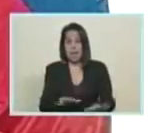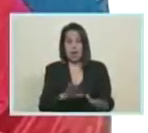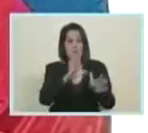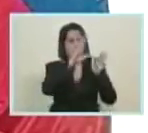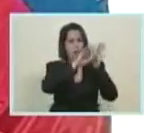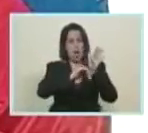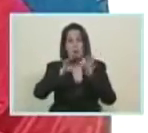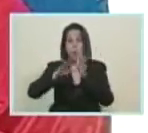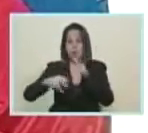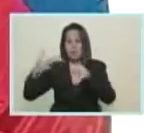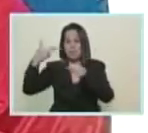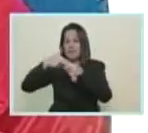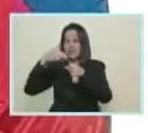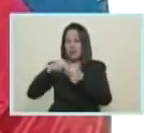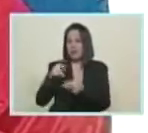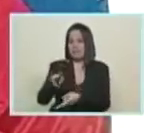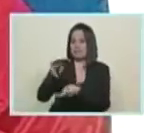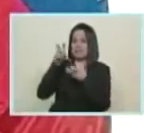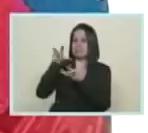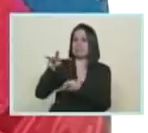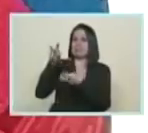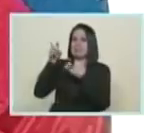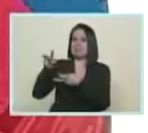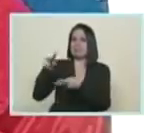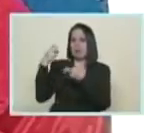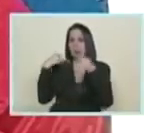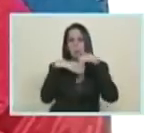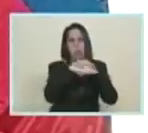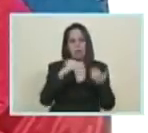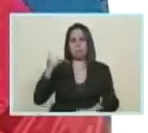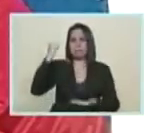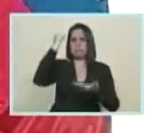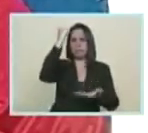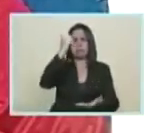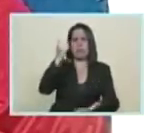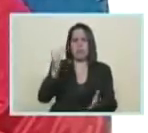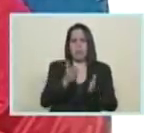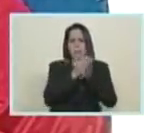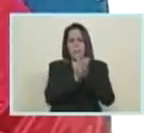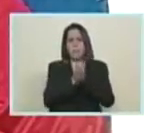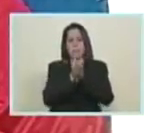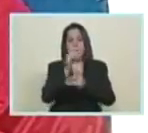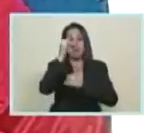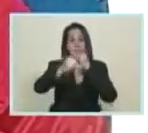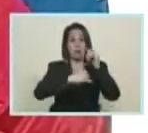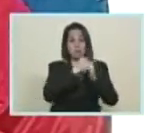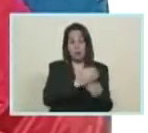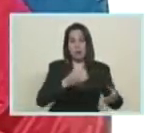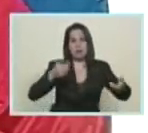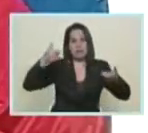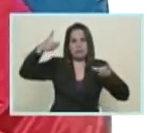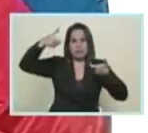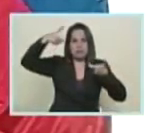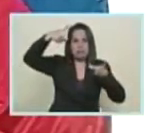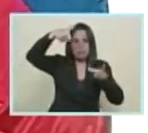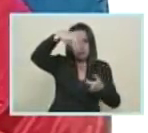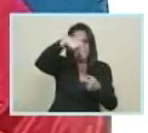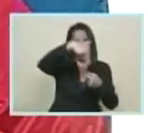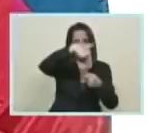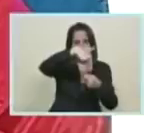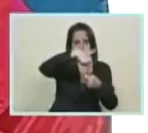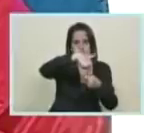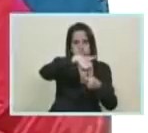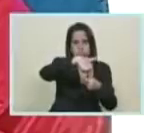Robando petróleo directamente. Traían barcos internacionales y los llenaban de crudo o